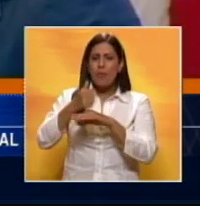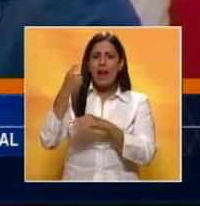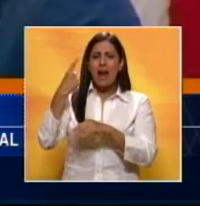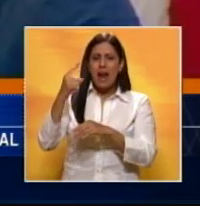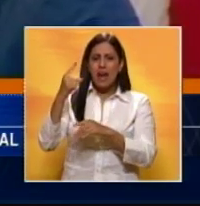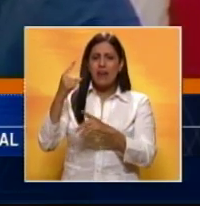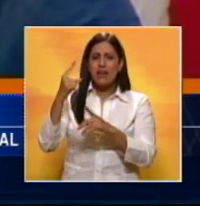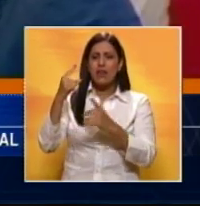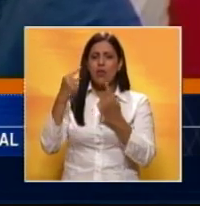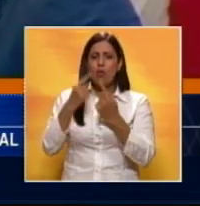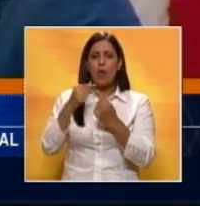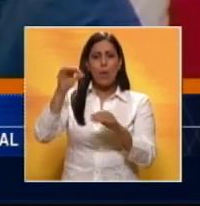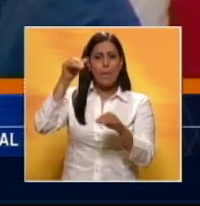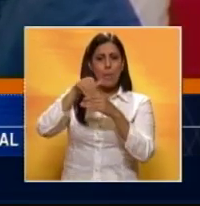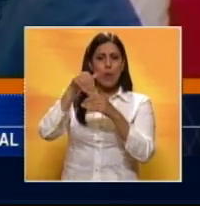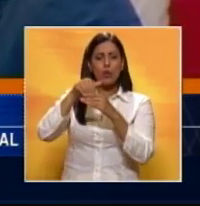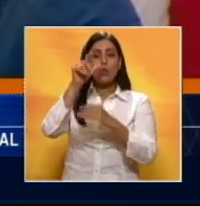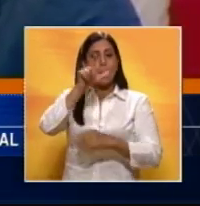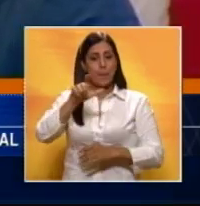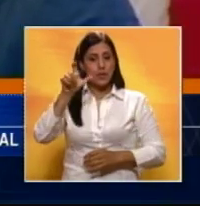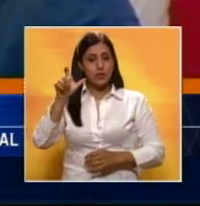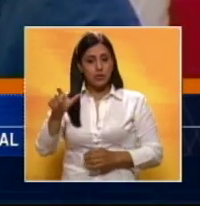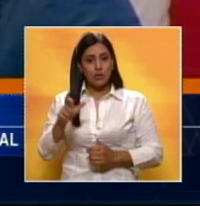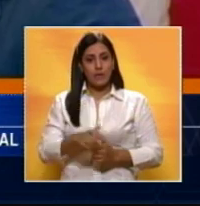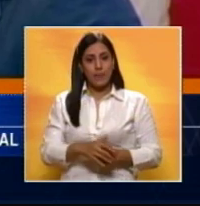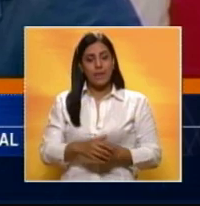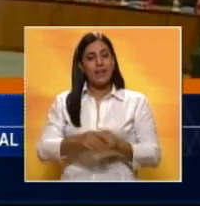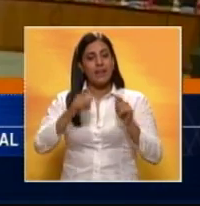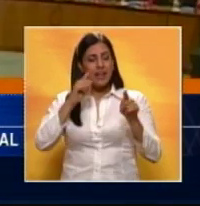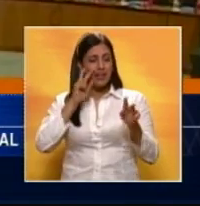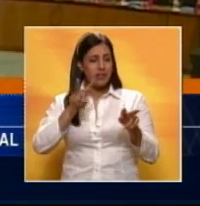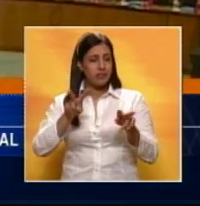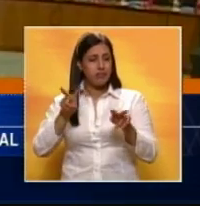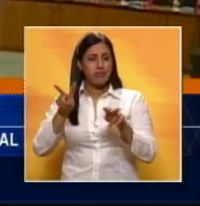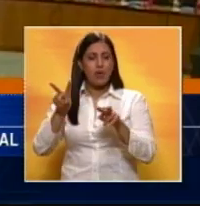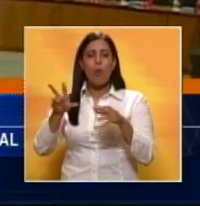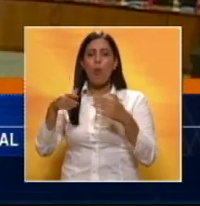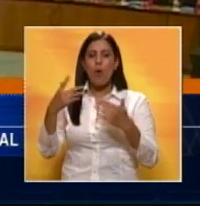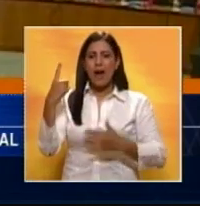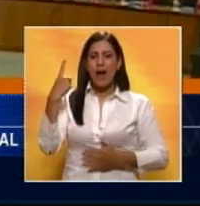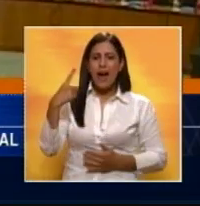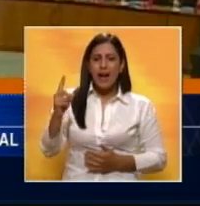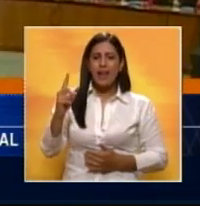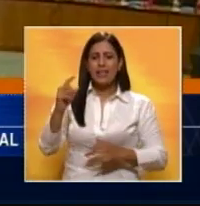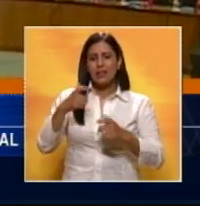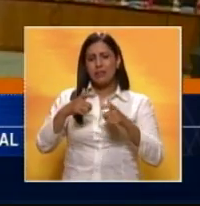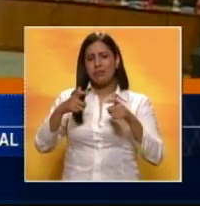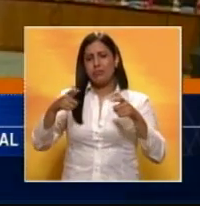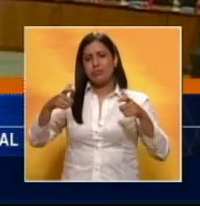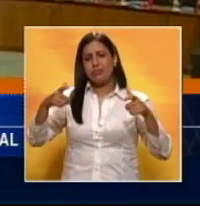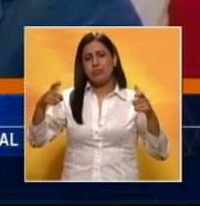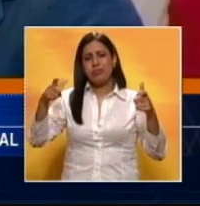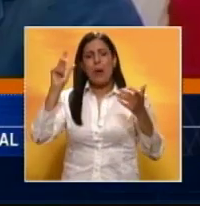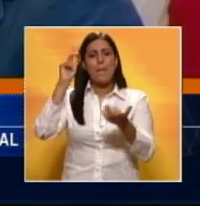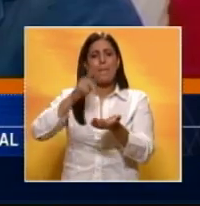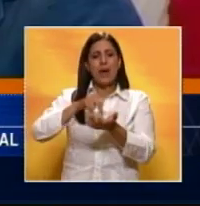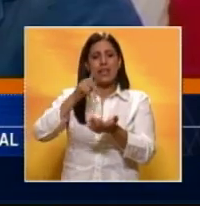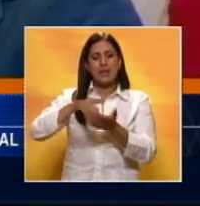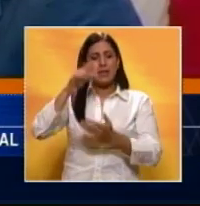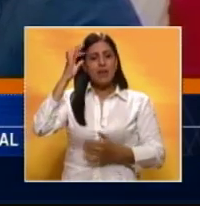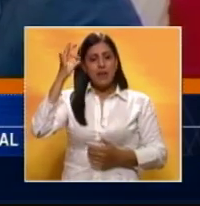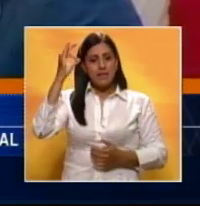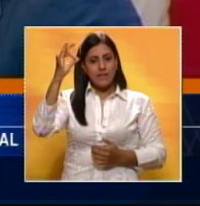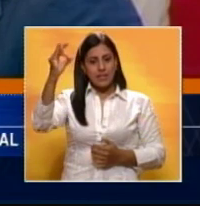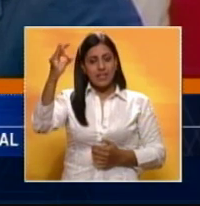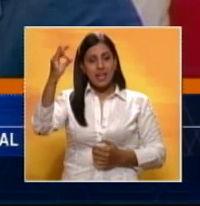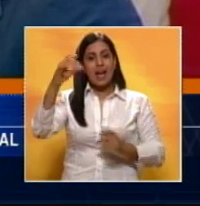dieron lugar a la elección de los magistrados. Esto se observa cuando existe una extensa y abundante participación de la